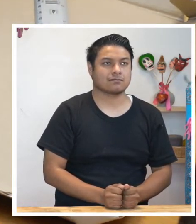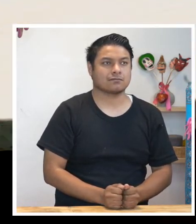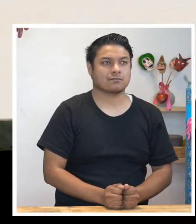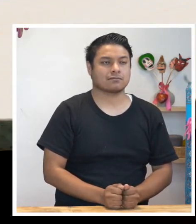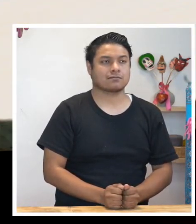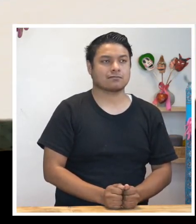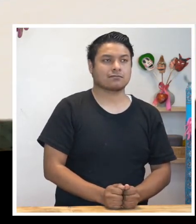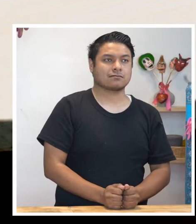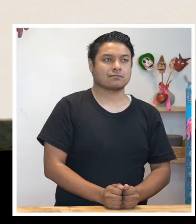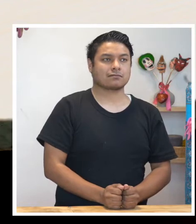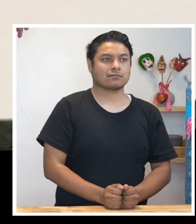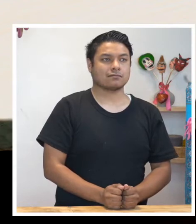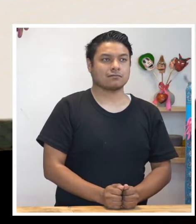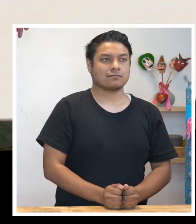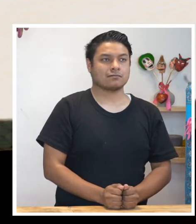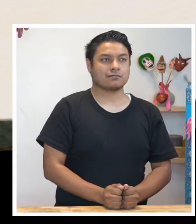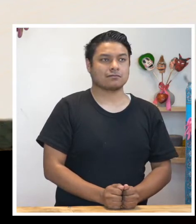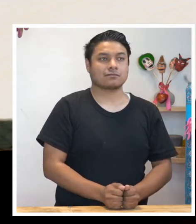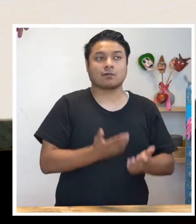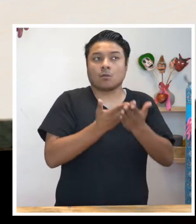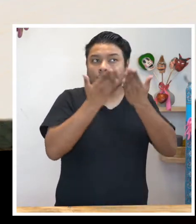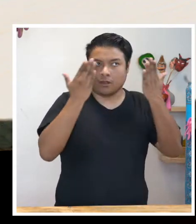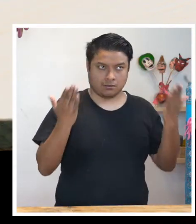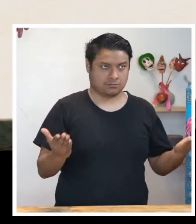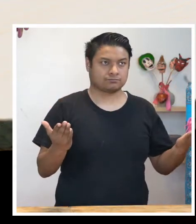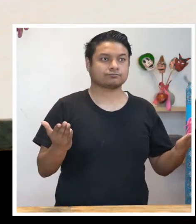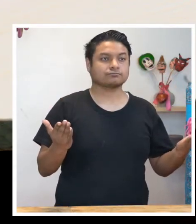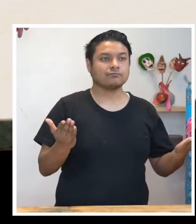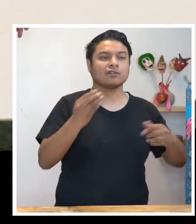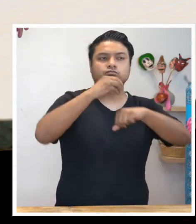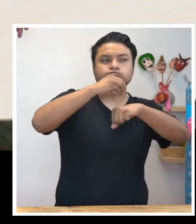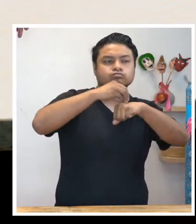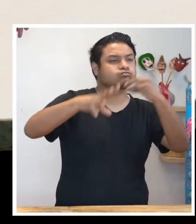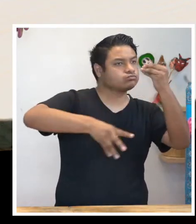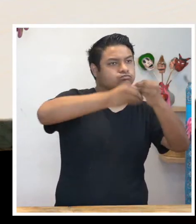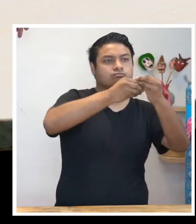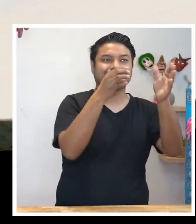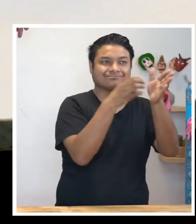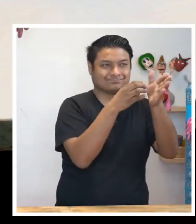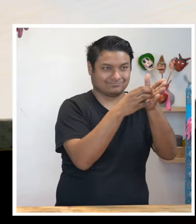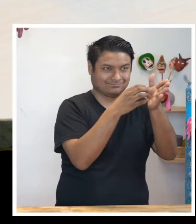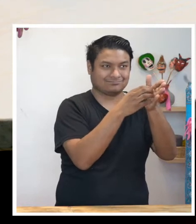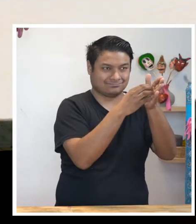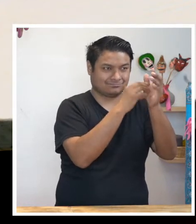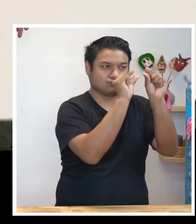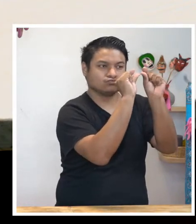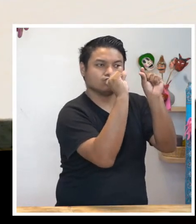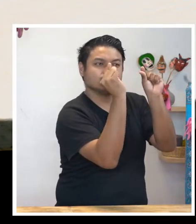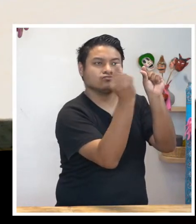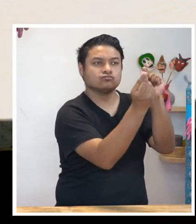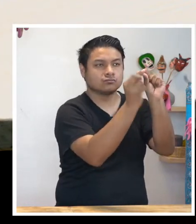ensamble. Bueno, ya una vez que tenemos seleccionada nuestra pieza de cinto con los agujeros